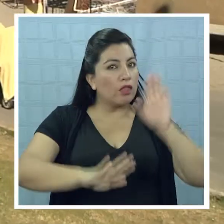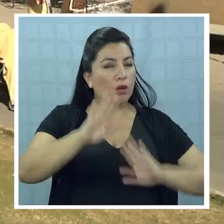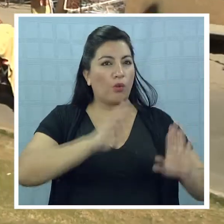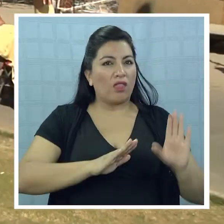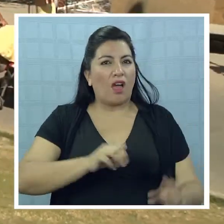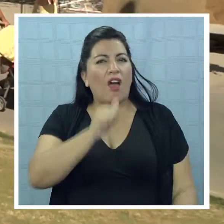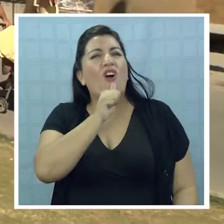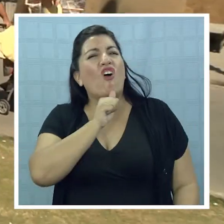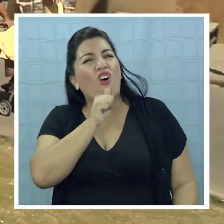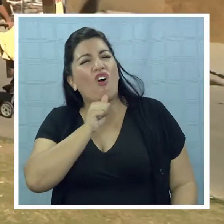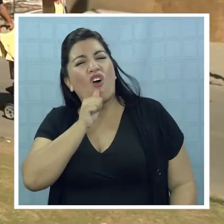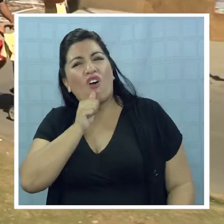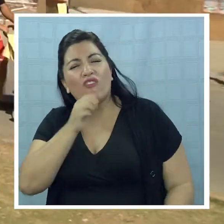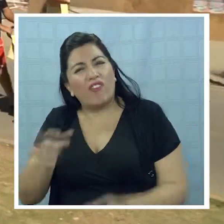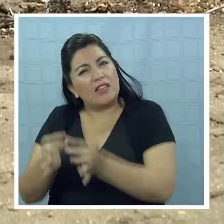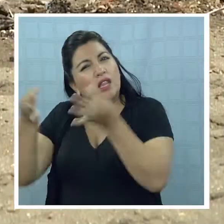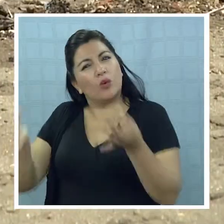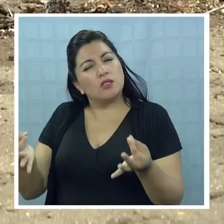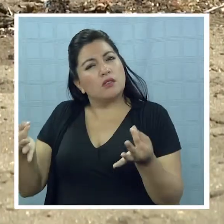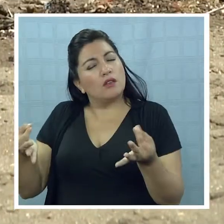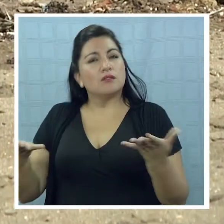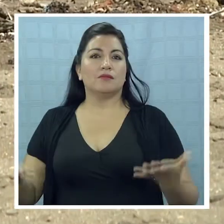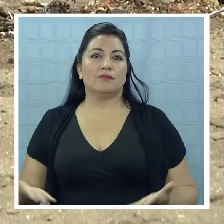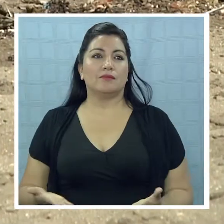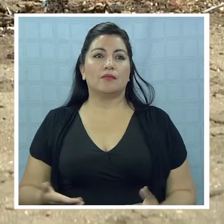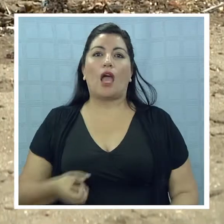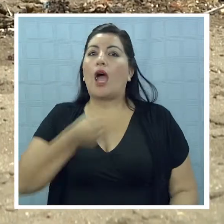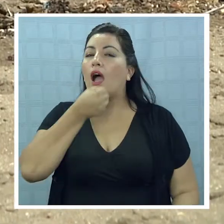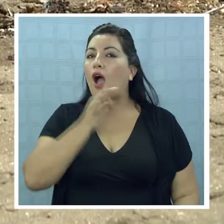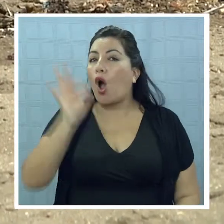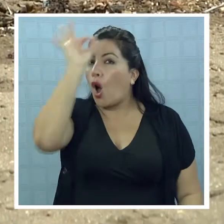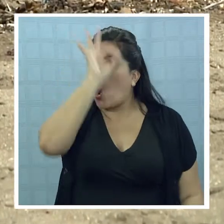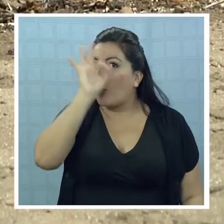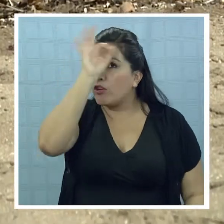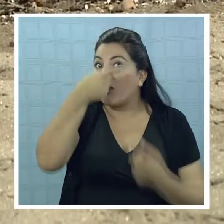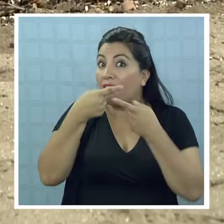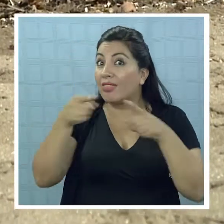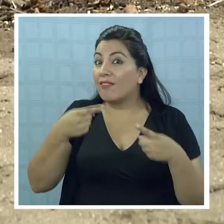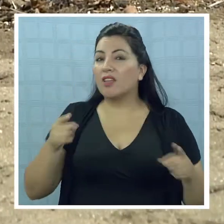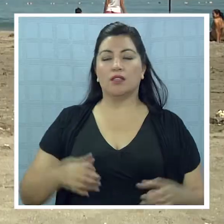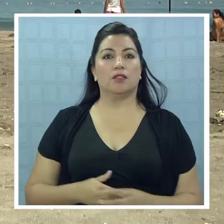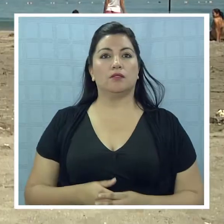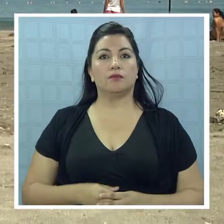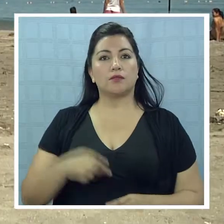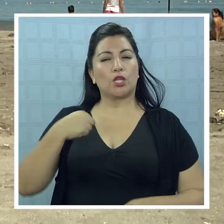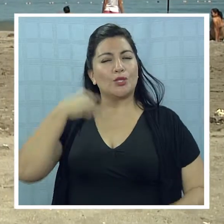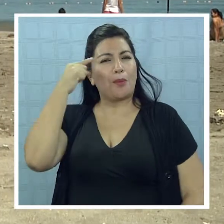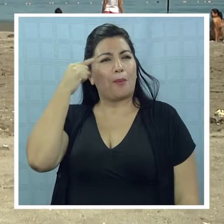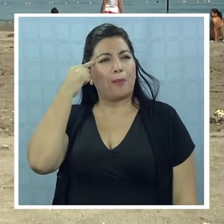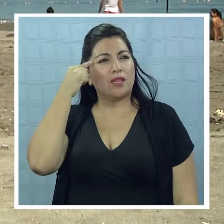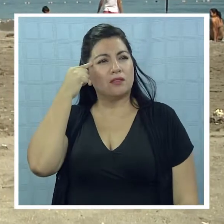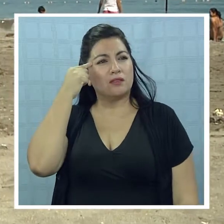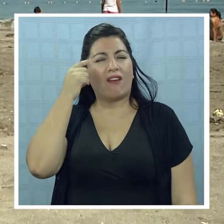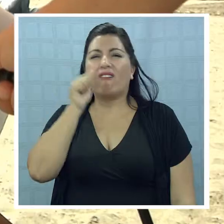o falta de educación ciudadana? Hay opiniones para todos los gustos. Yo creo que falta